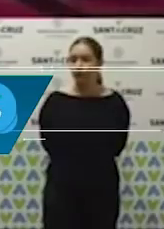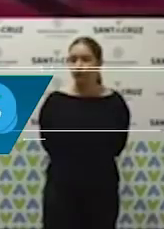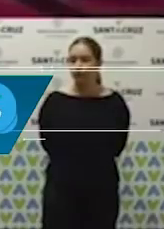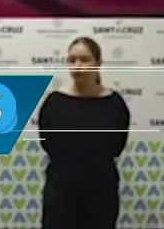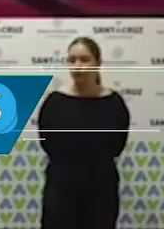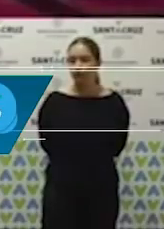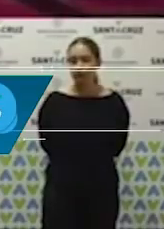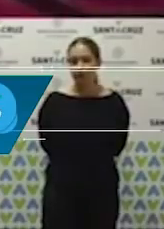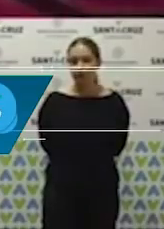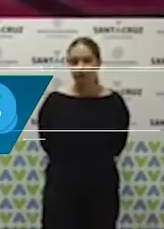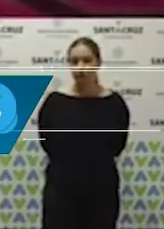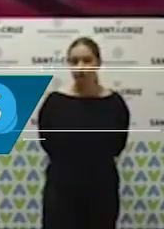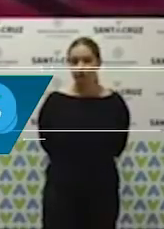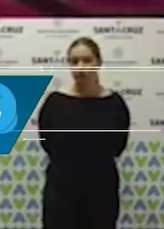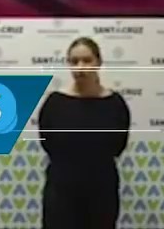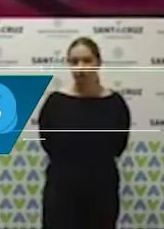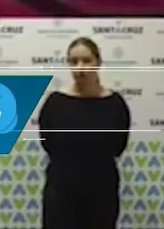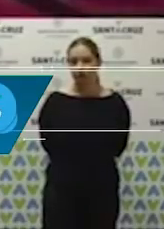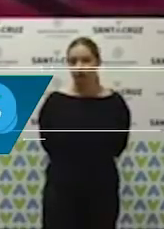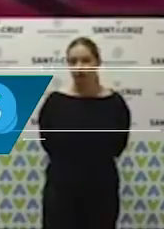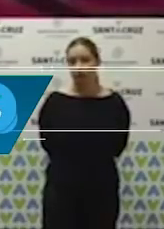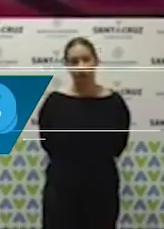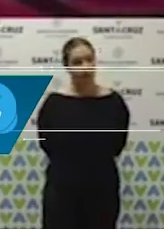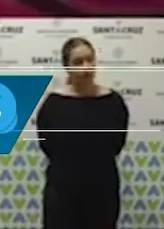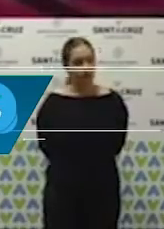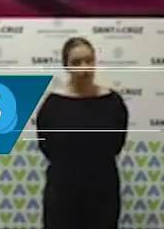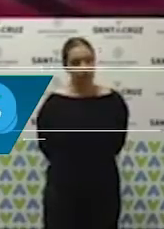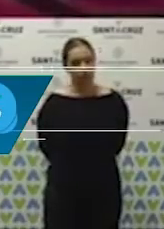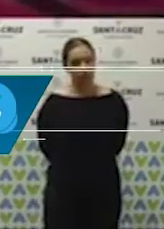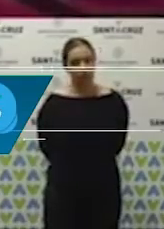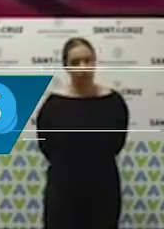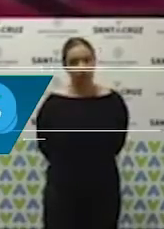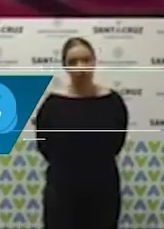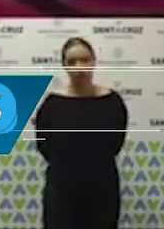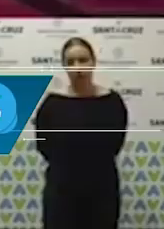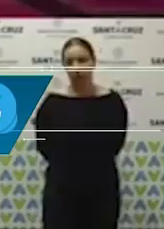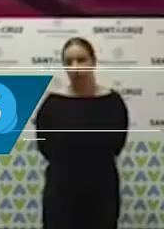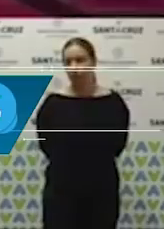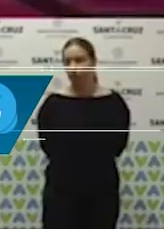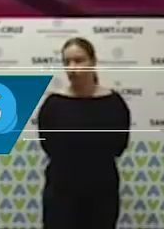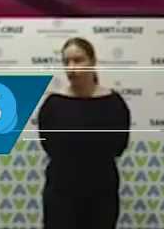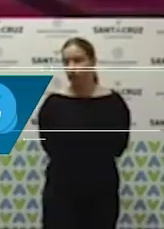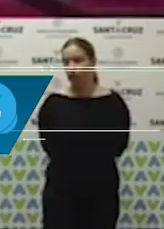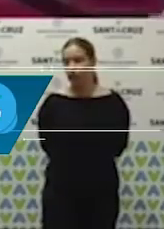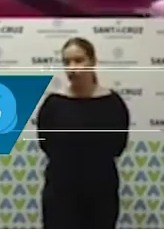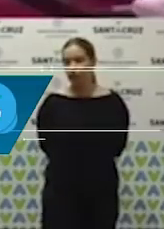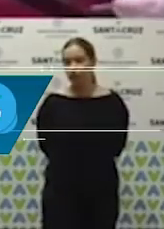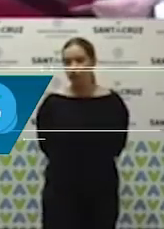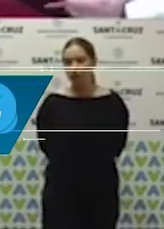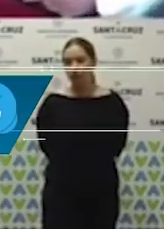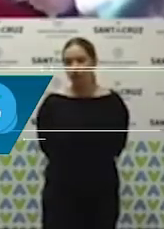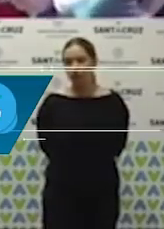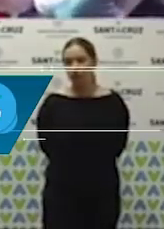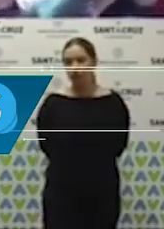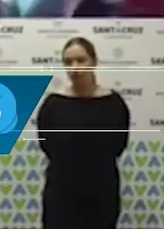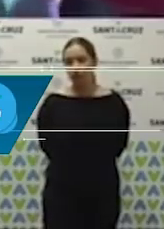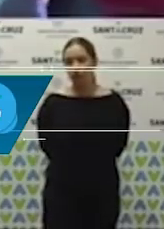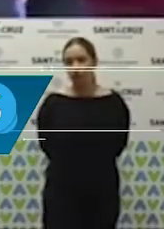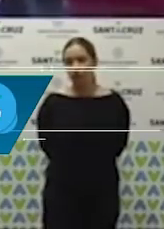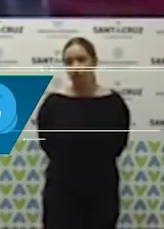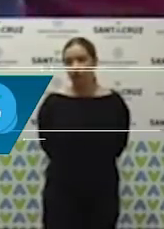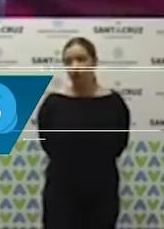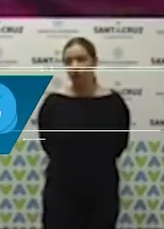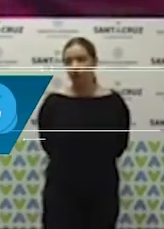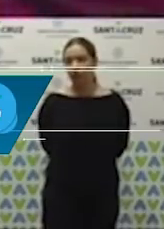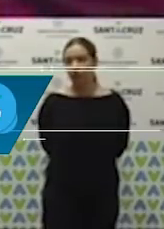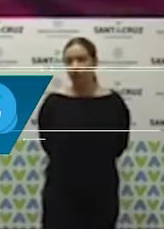amenazando o diciendo a los concejales que si toman alguna decisión en contra del alcalde, los expulsan del partido. Estos dicen que se van al grupo mixto. O sea, una